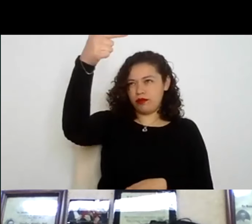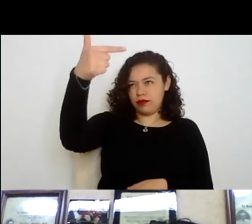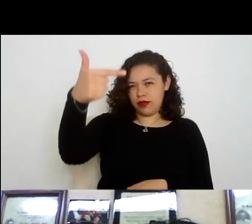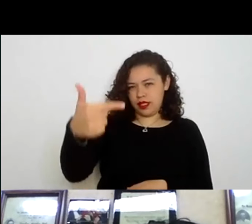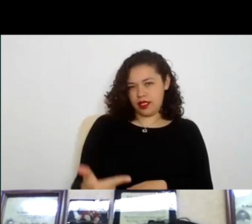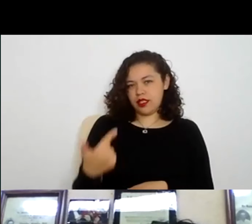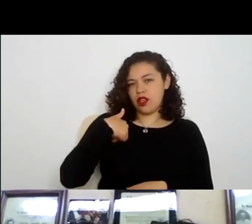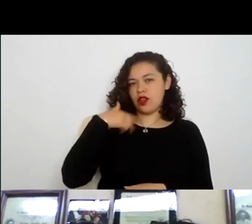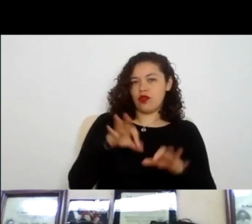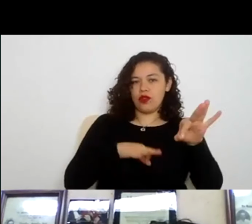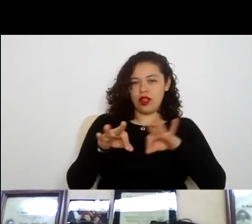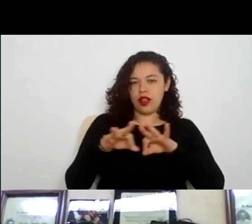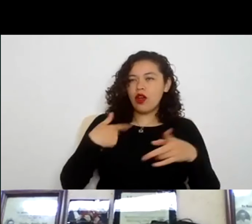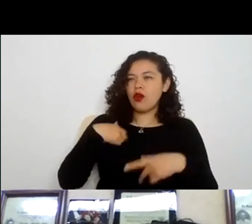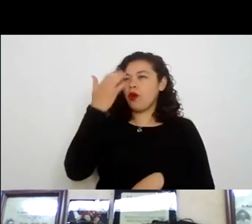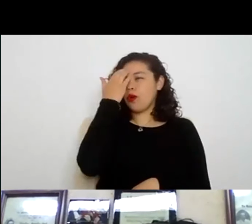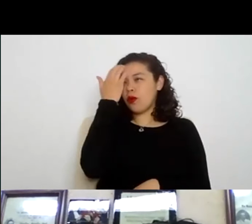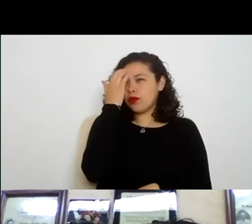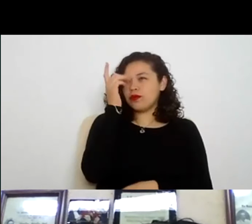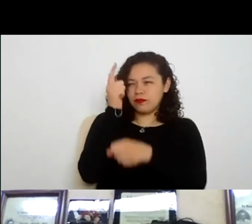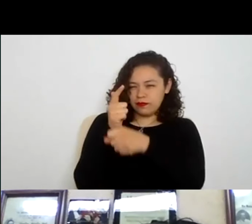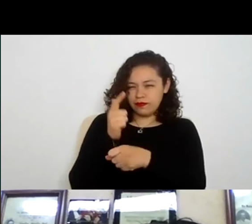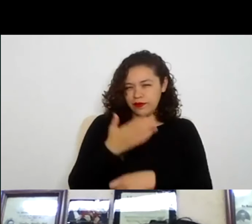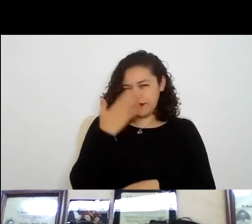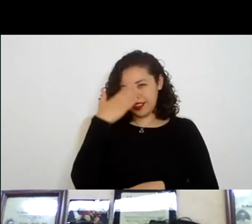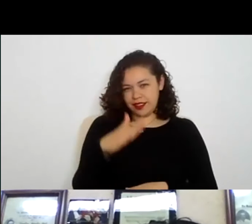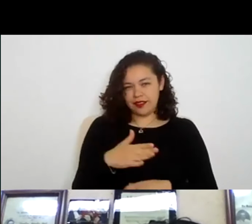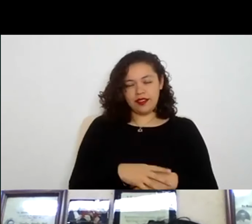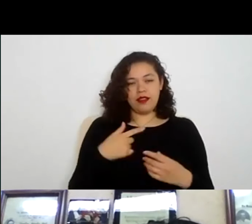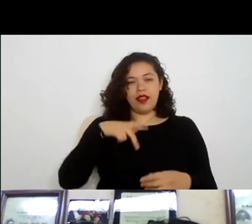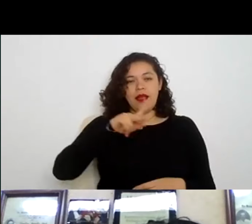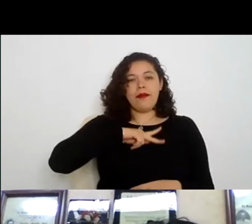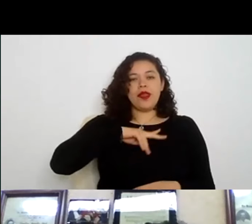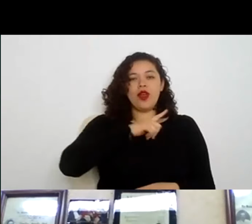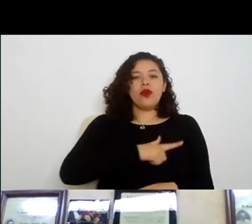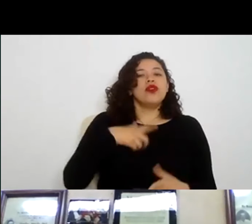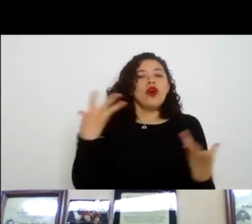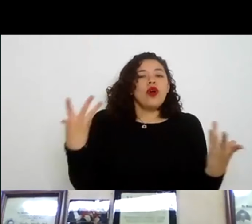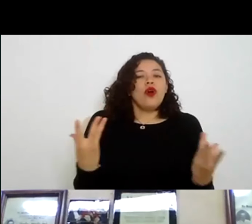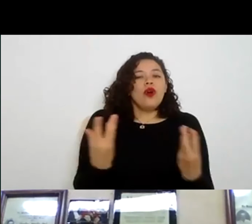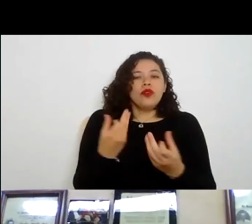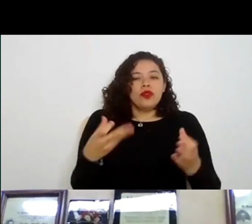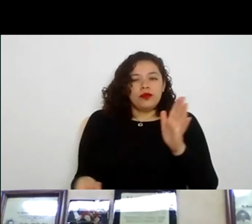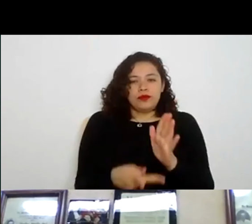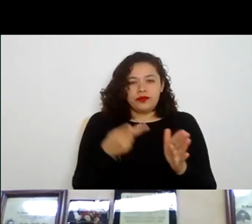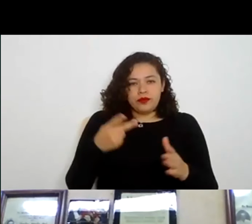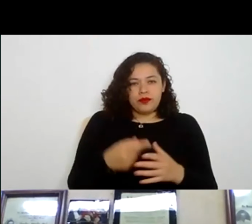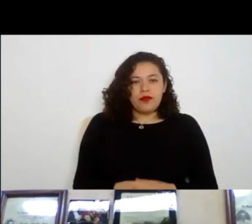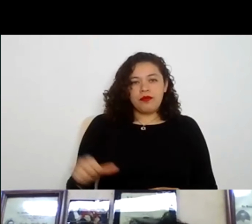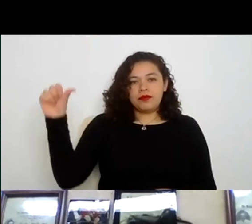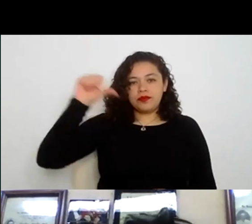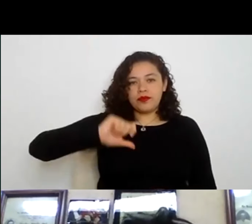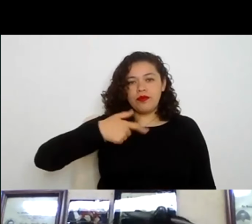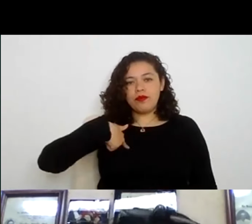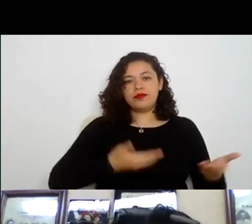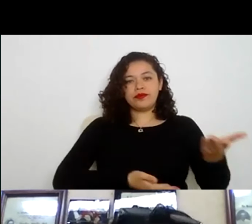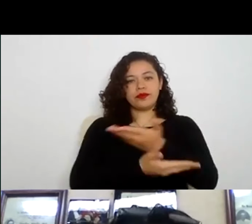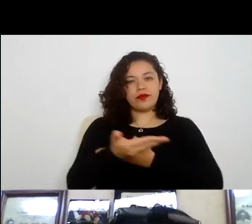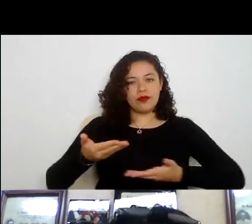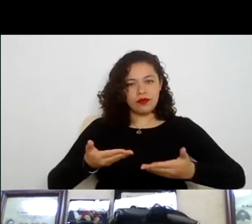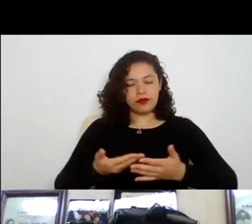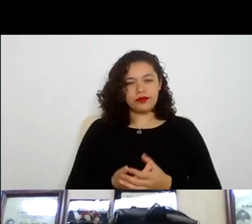hemos trabajado, ubico y pues bueno, para mí es un gusto poder estar aquí nuevamente con ustedes. El día de hoy les voy a compartir pues lo que